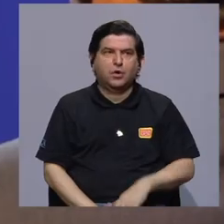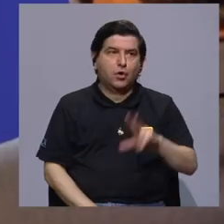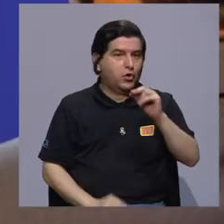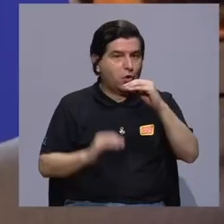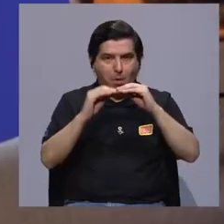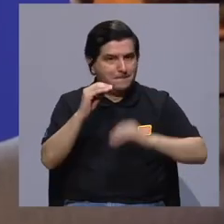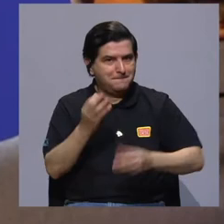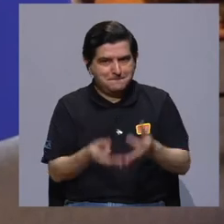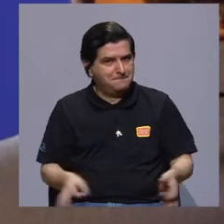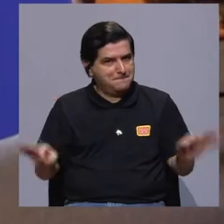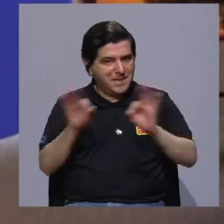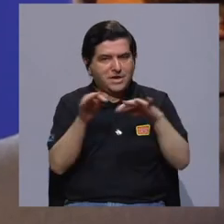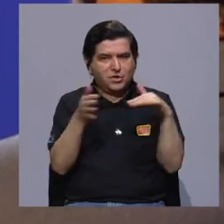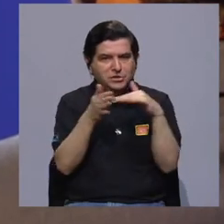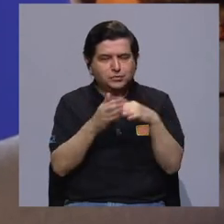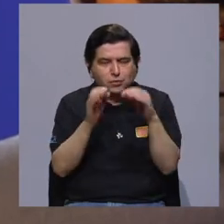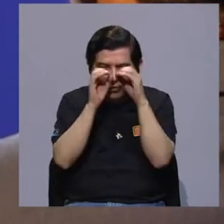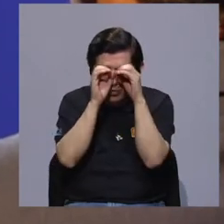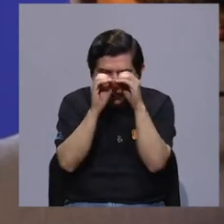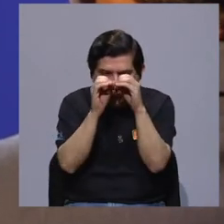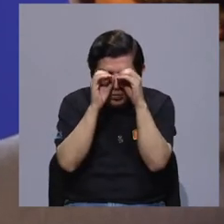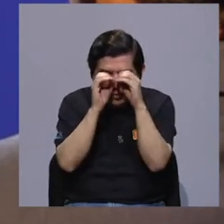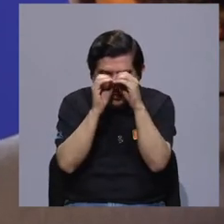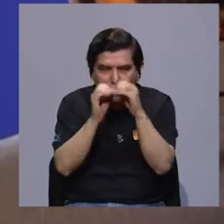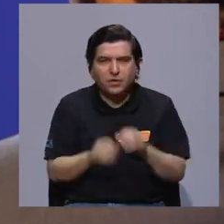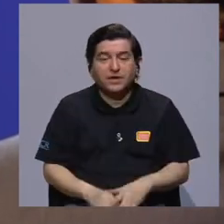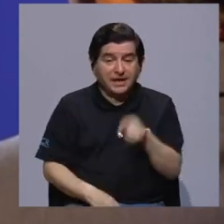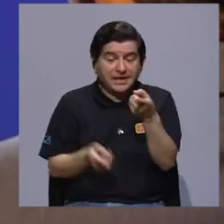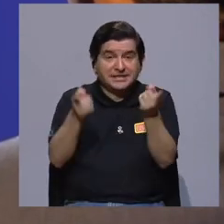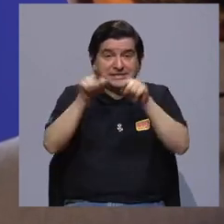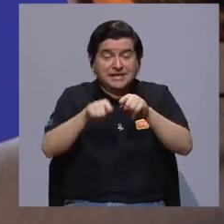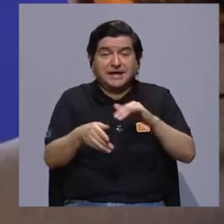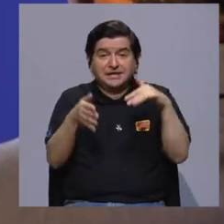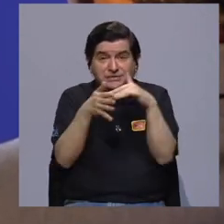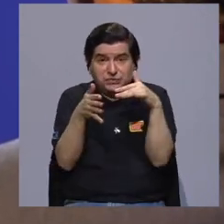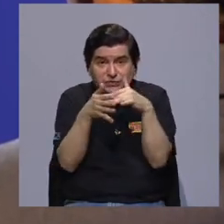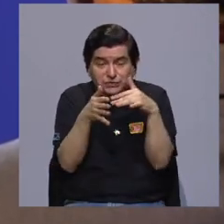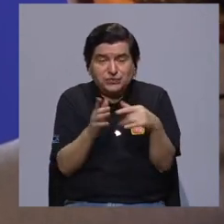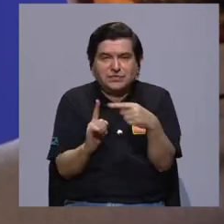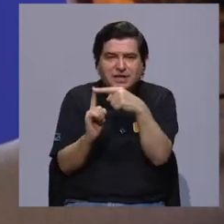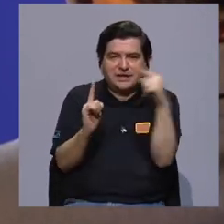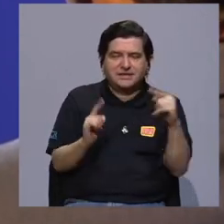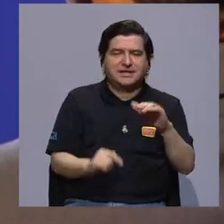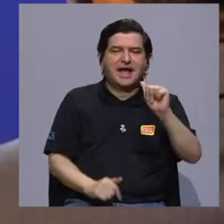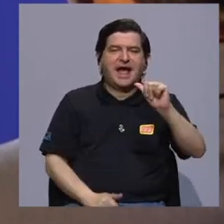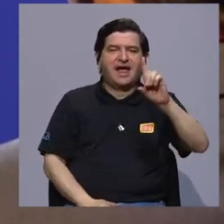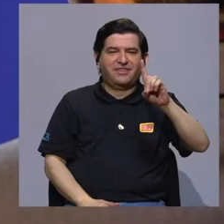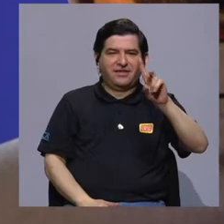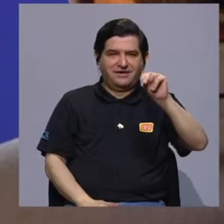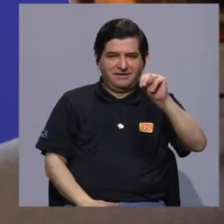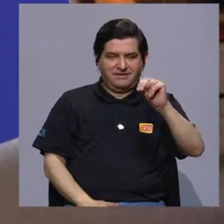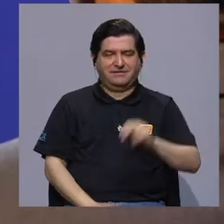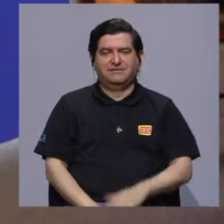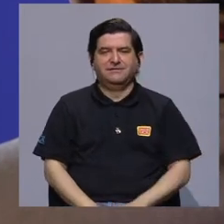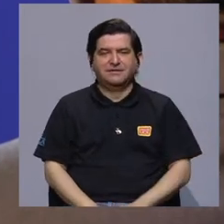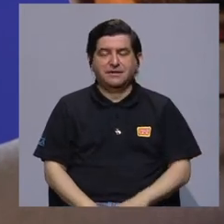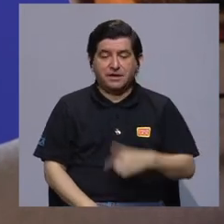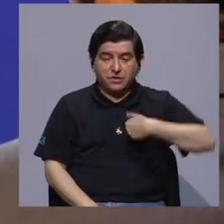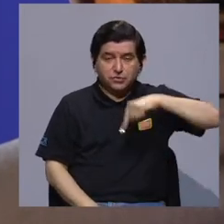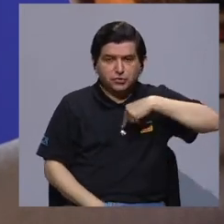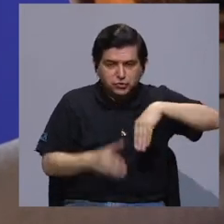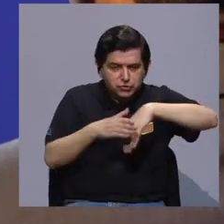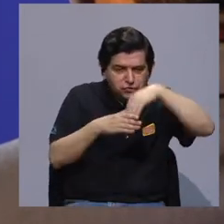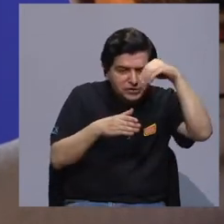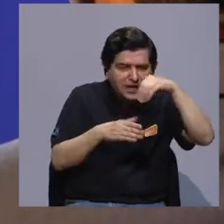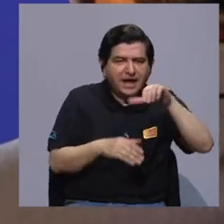bueno, último, pero no menos importante, el estudio de los microbios. Y estos microbios los estudiamos a partir de su ADN, es